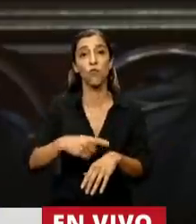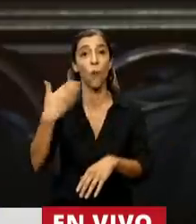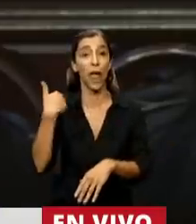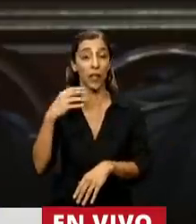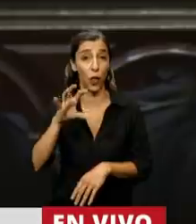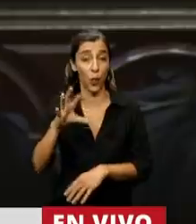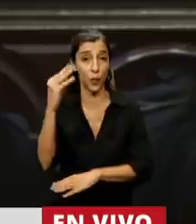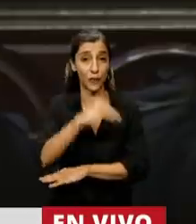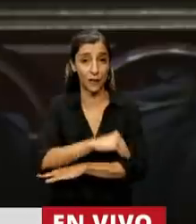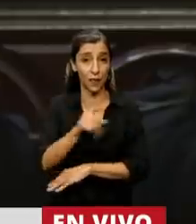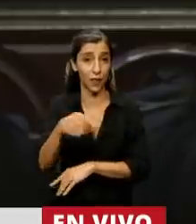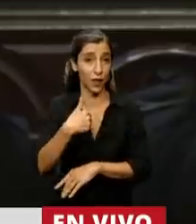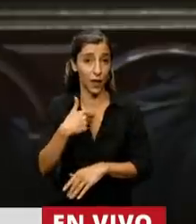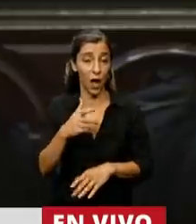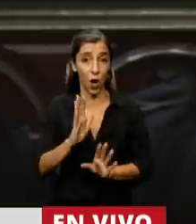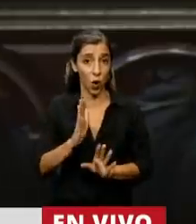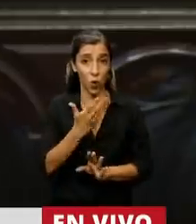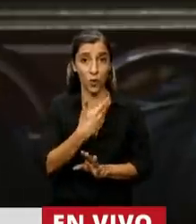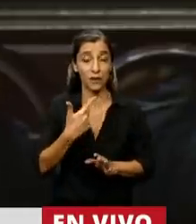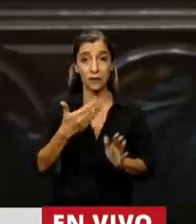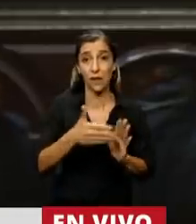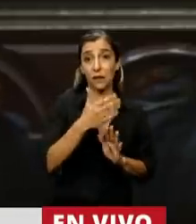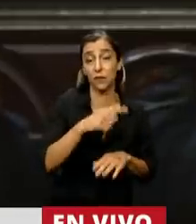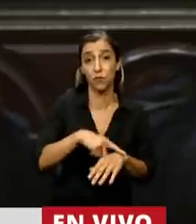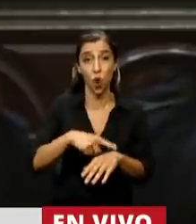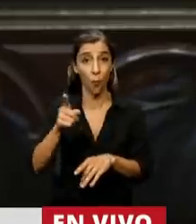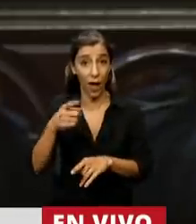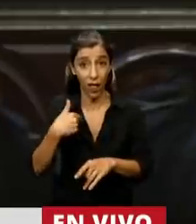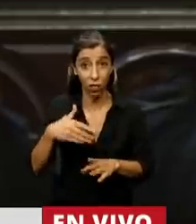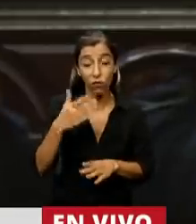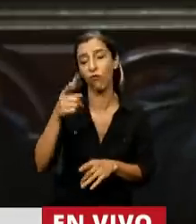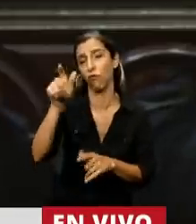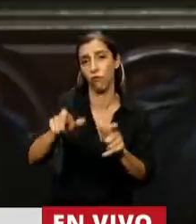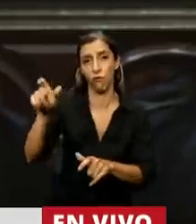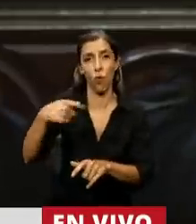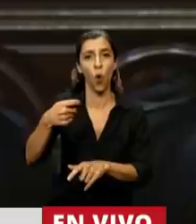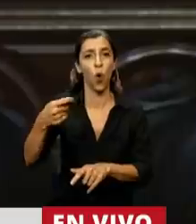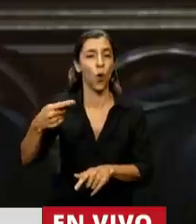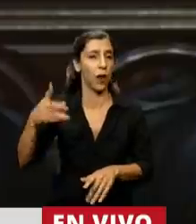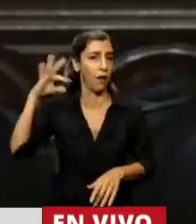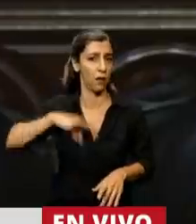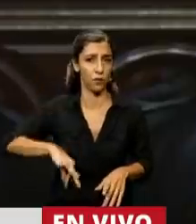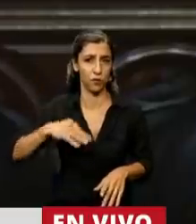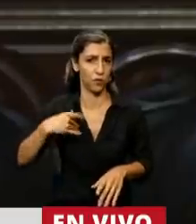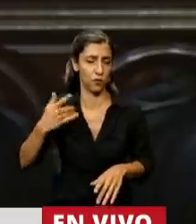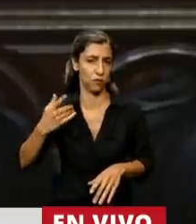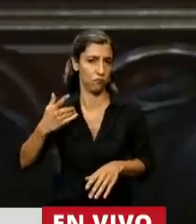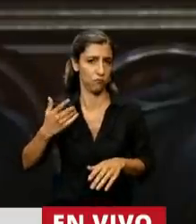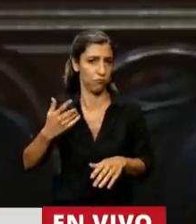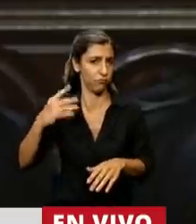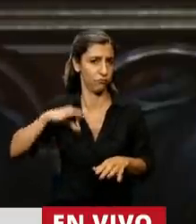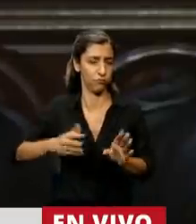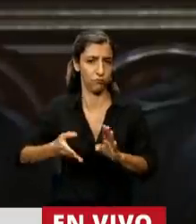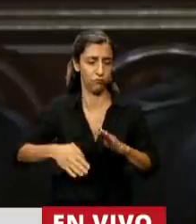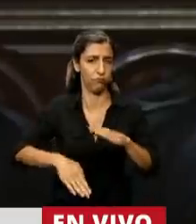cruz las jubiladas y los cuidados de santacrucera lo que cobraba en los haberes más altos del país creo que es importante recordarlo y